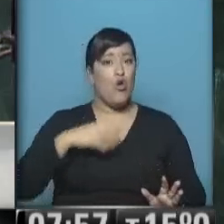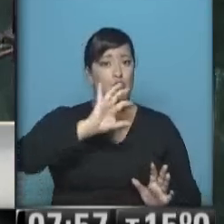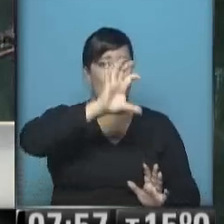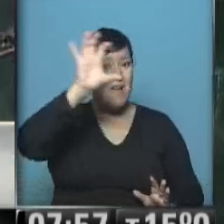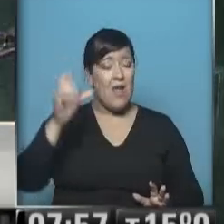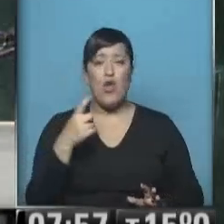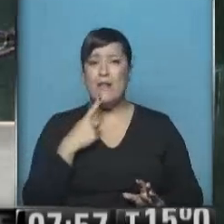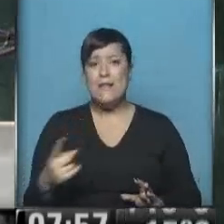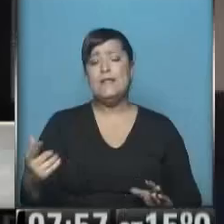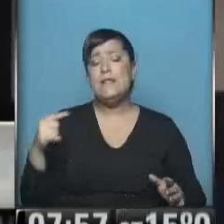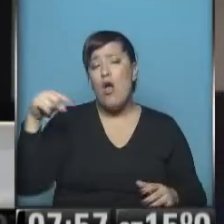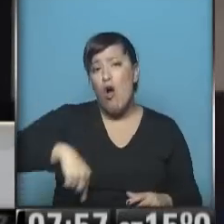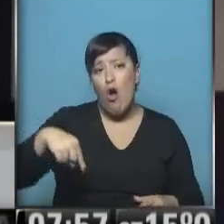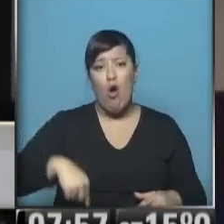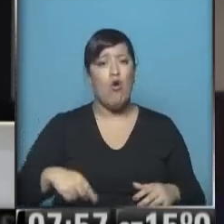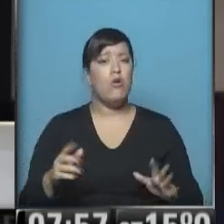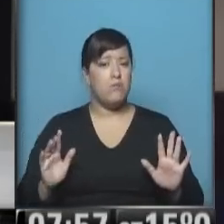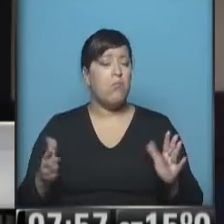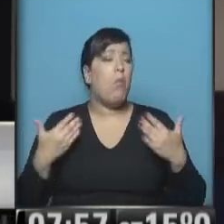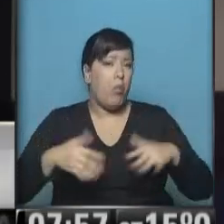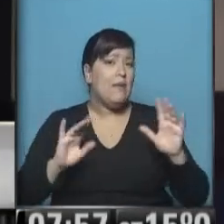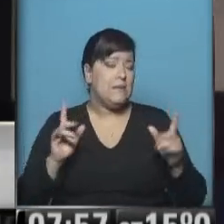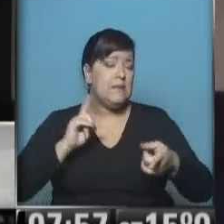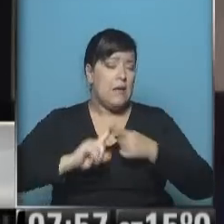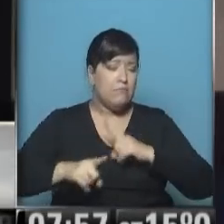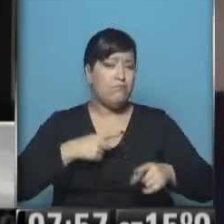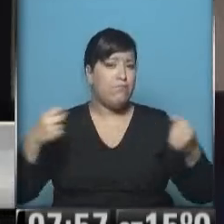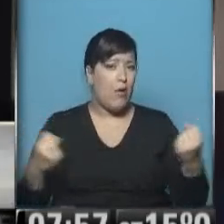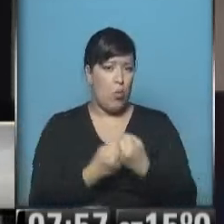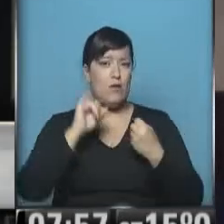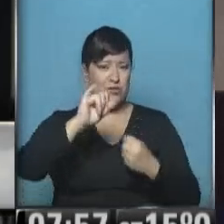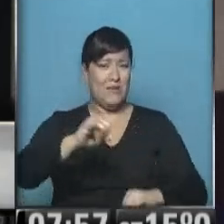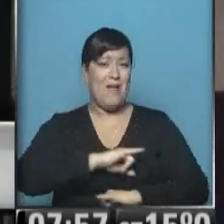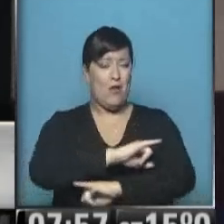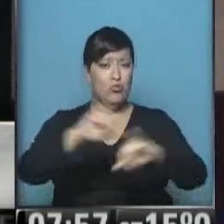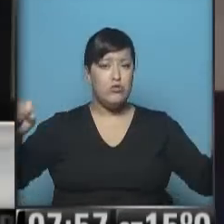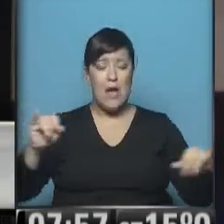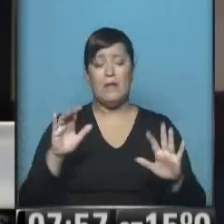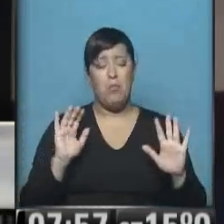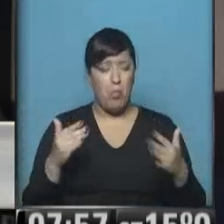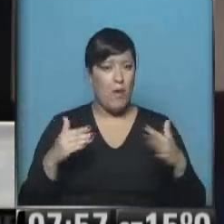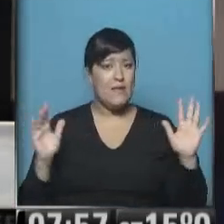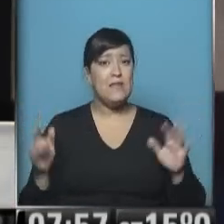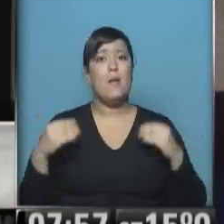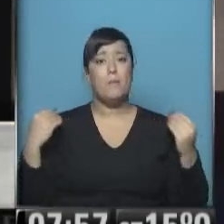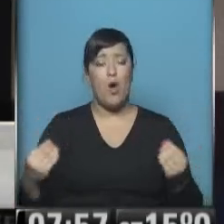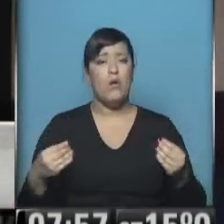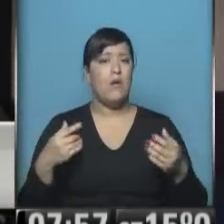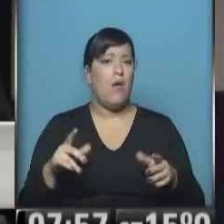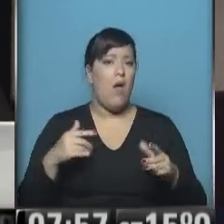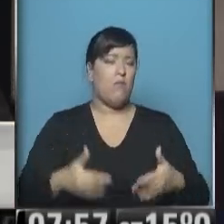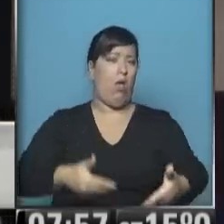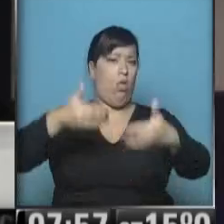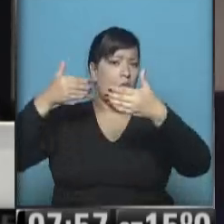uno pensaría que hoy se va se va a llegar a un acuerdo y se va a anunciar digo porque se adelantaron mucho